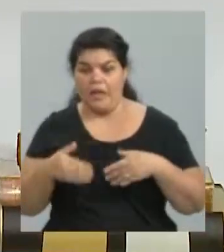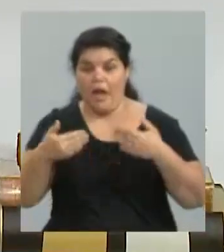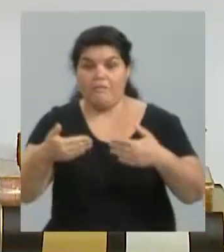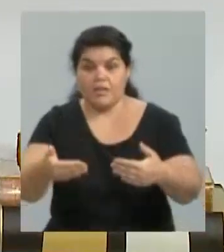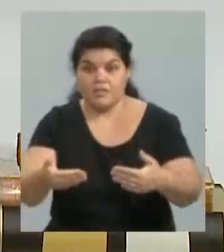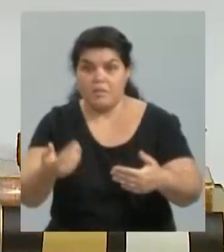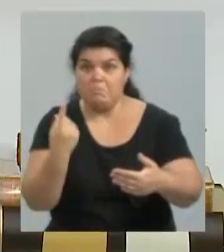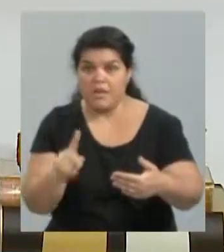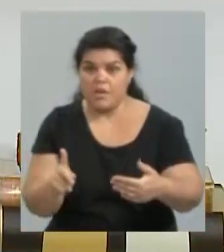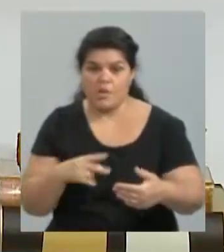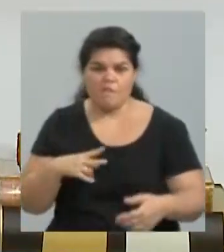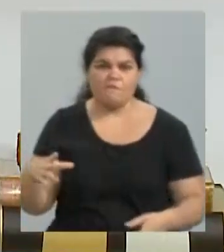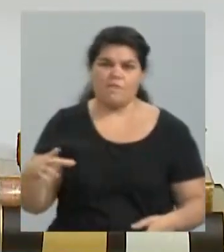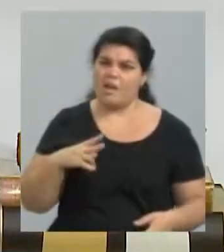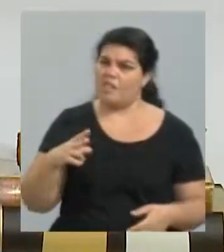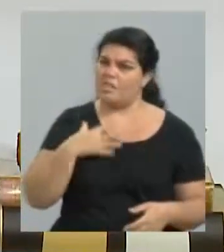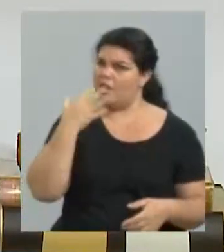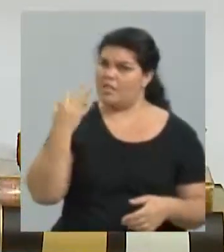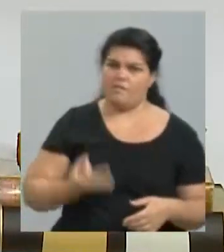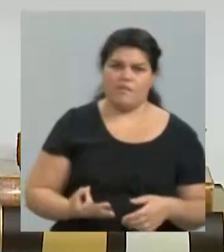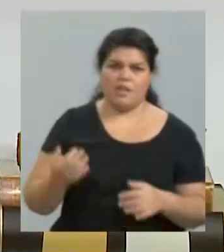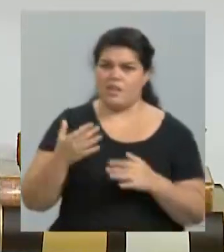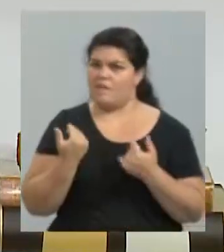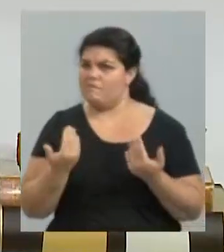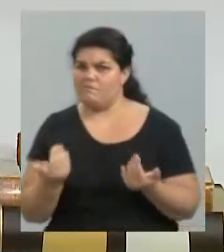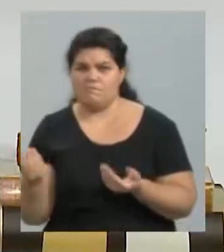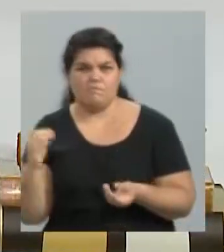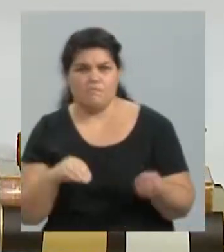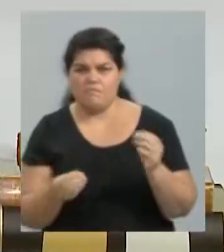pero en la práctica, bueno, hay que ponerse a trabajar en eso. Así es que realmente muy buena la nota.